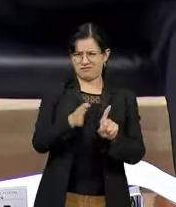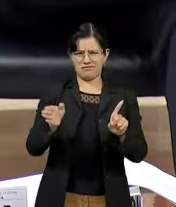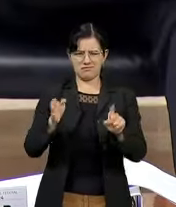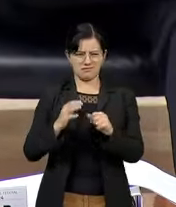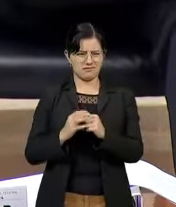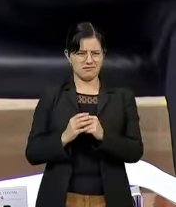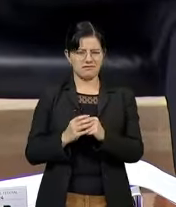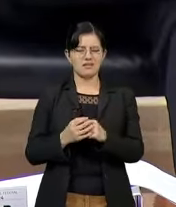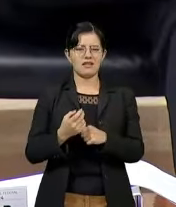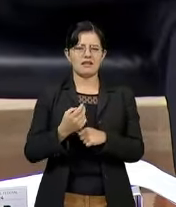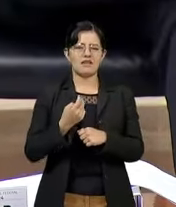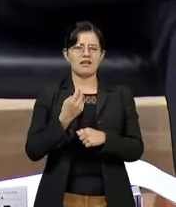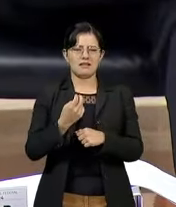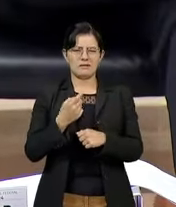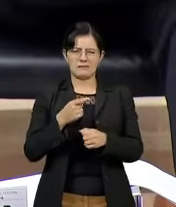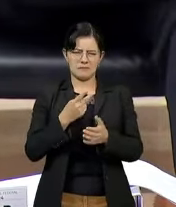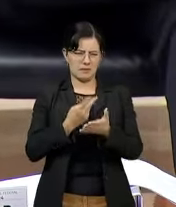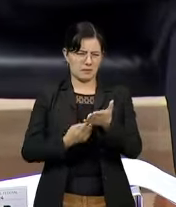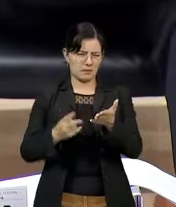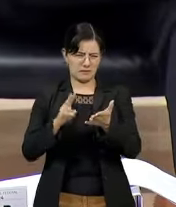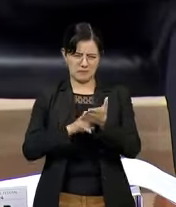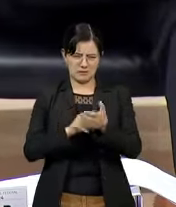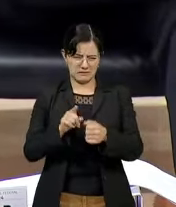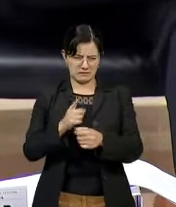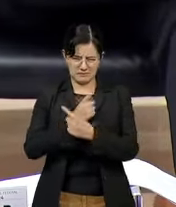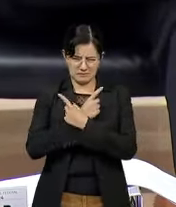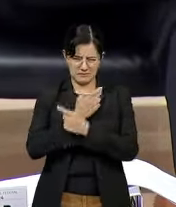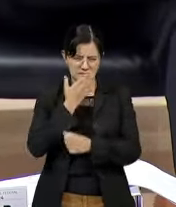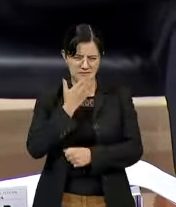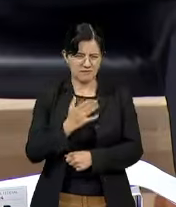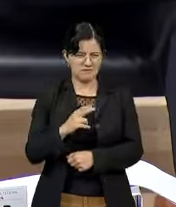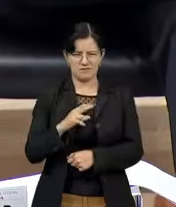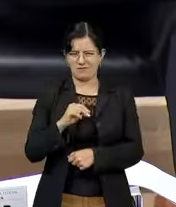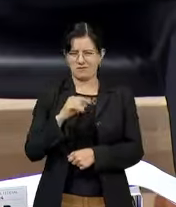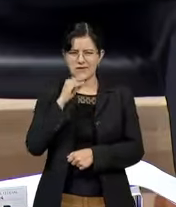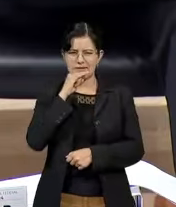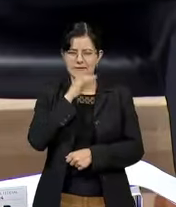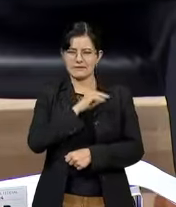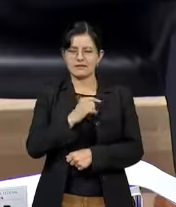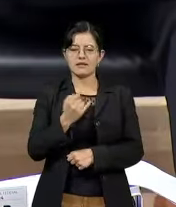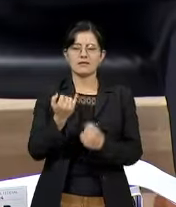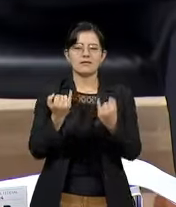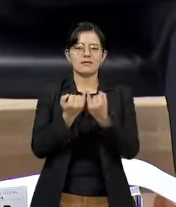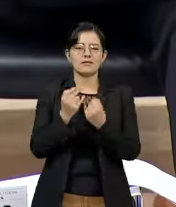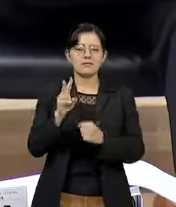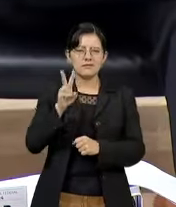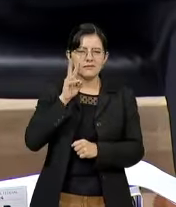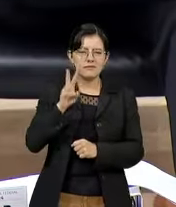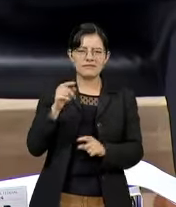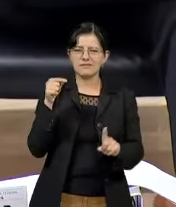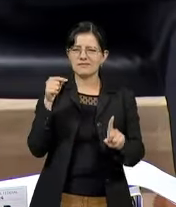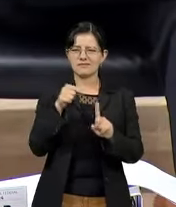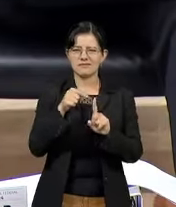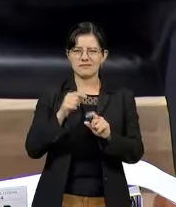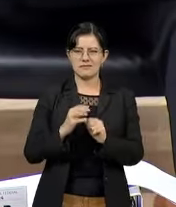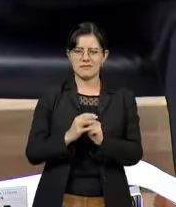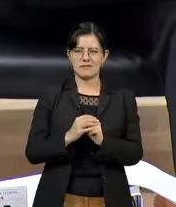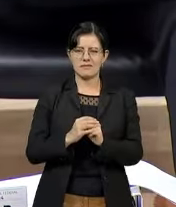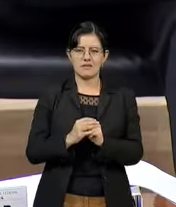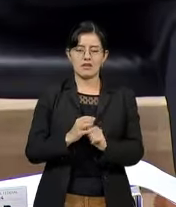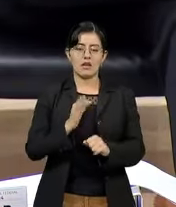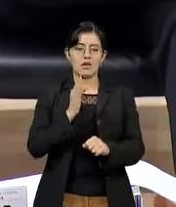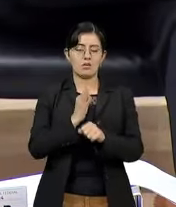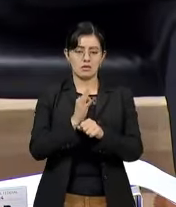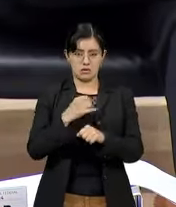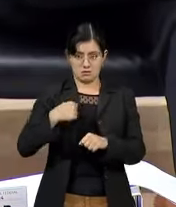rasero también veo Esa doble moral también veo ese objetivo o sea no hay un centavo que estemos